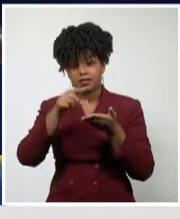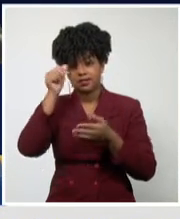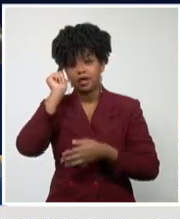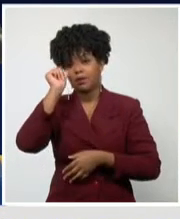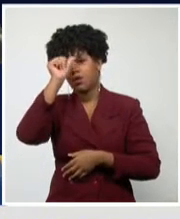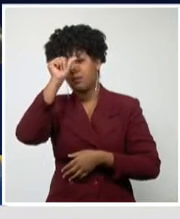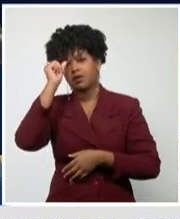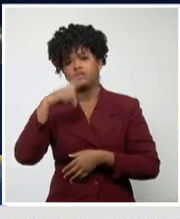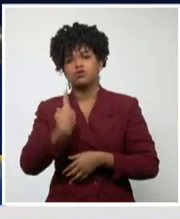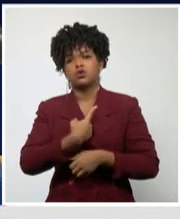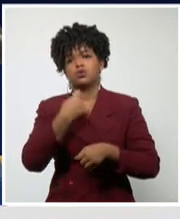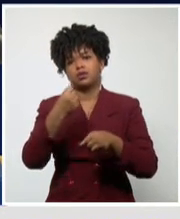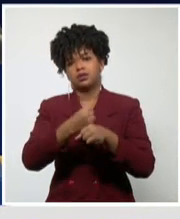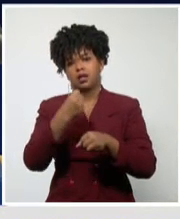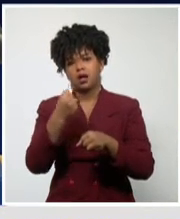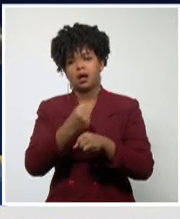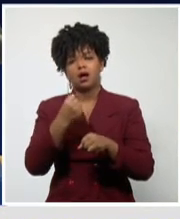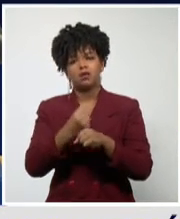la toma